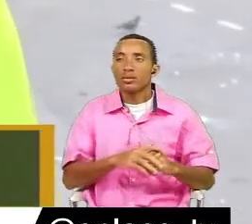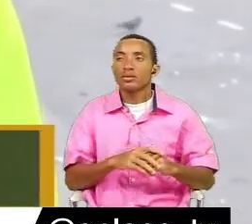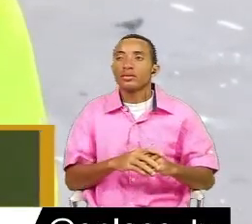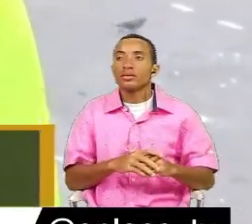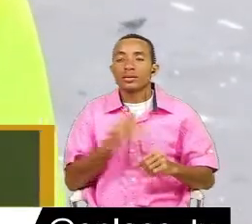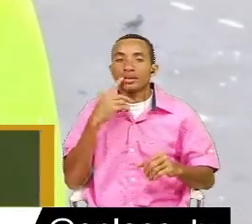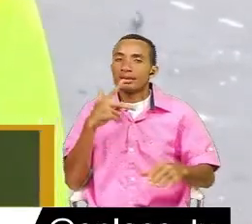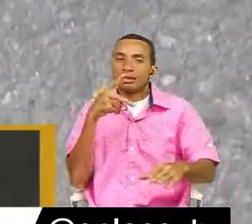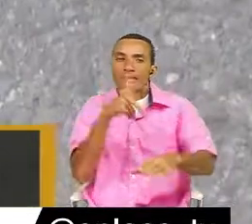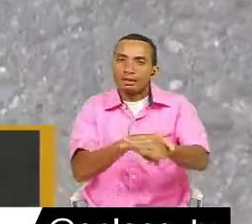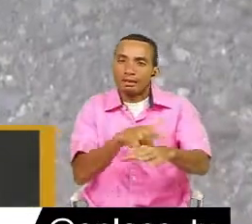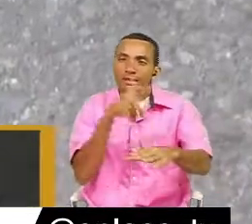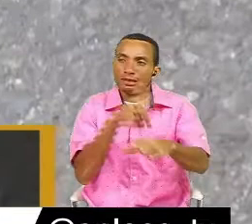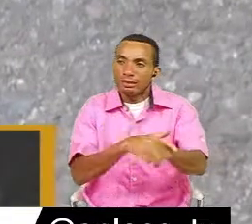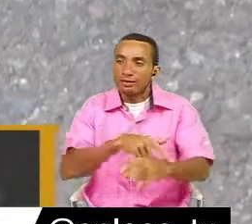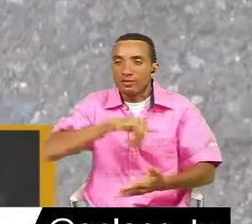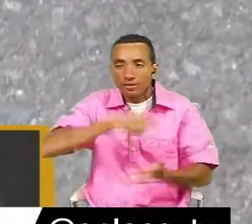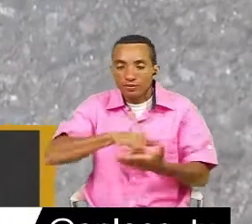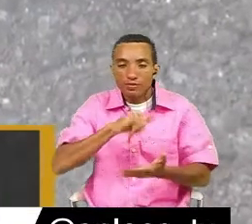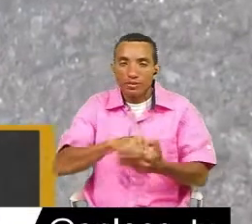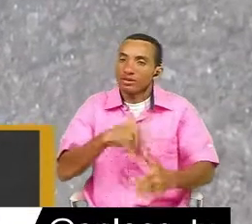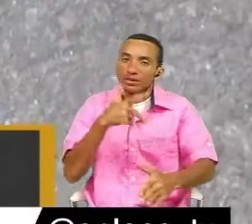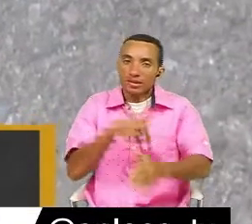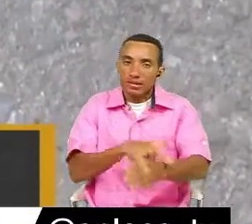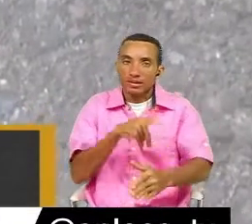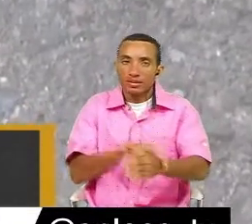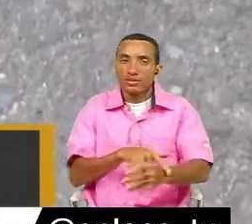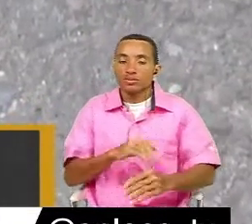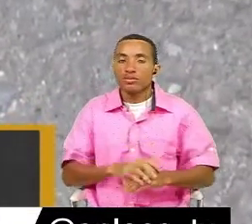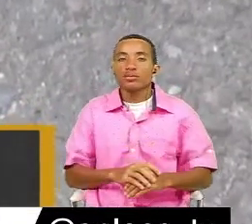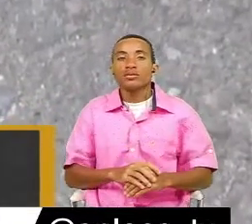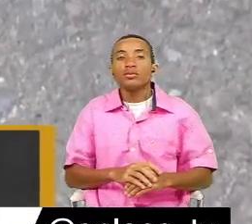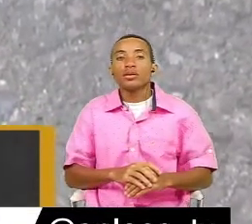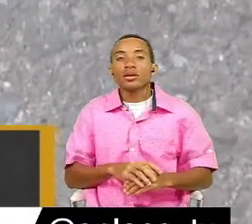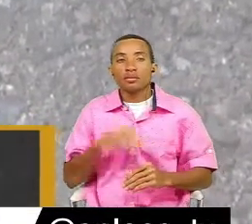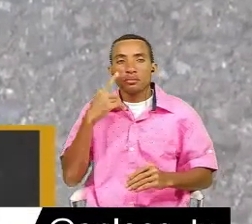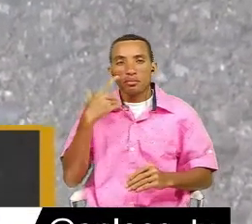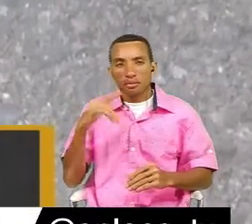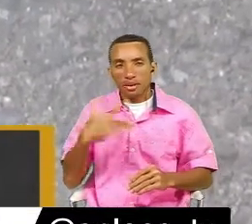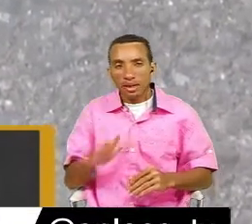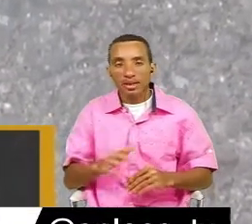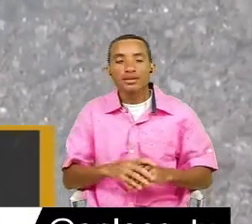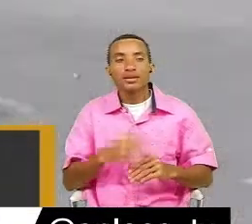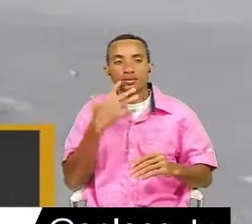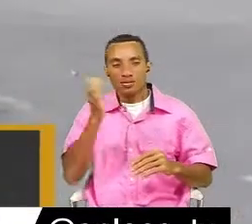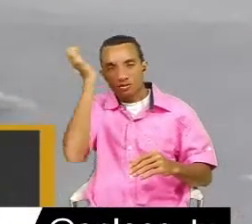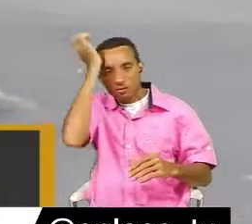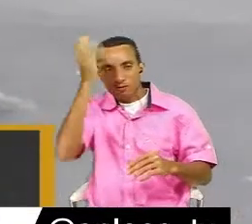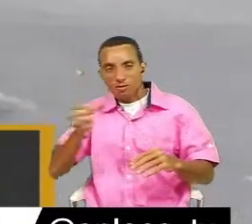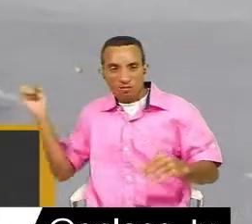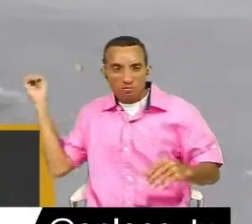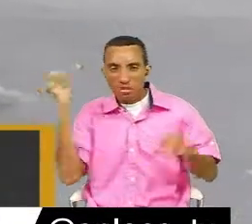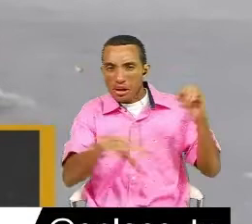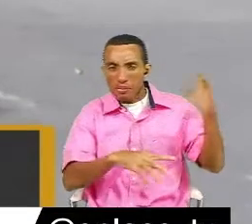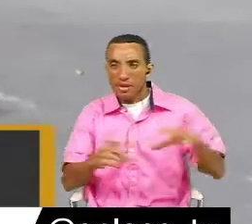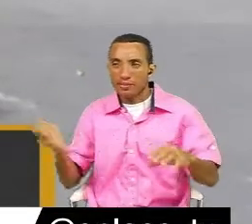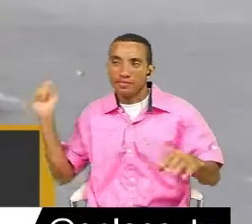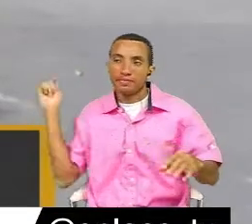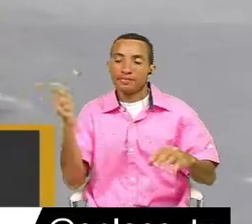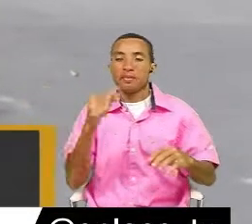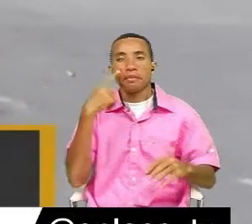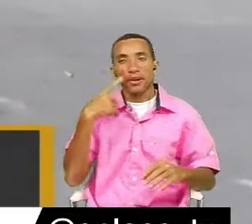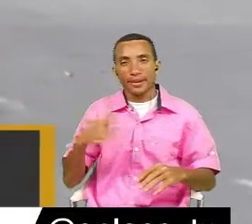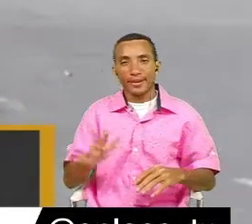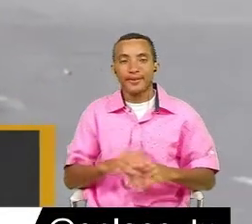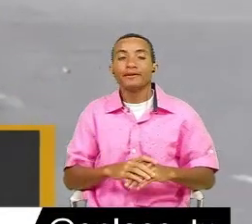tiene montada también por lo mismo, por él la transportada, y vinieron y lo iban a dar piedra, le iban a dar garrote, lo iban a golpear,